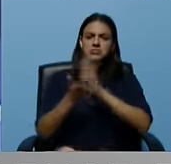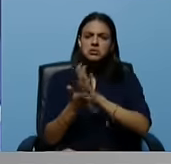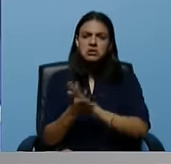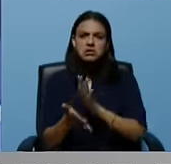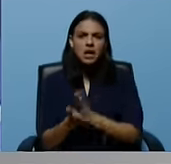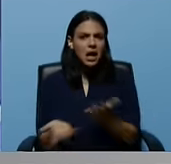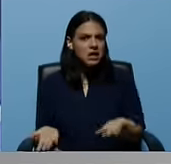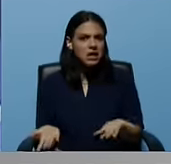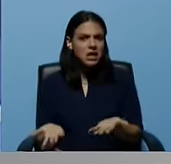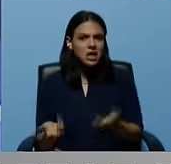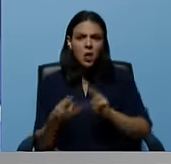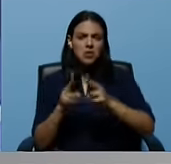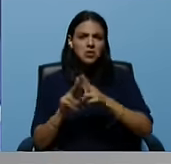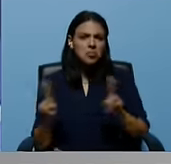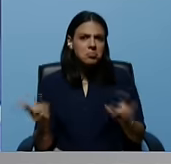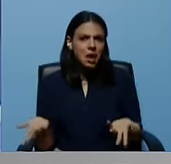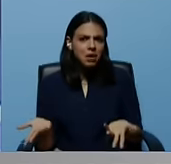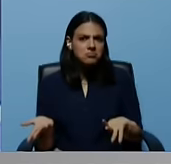conversando.